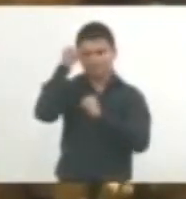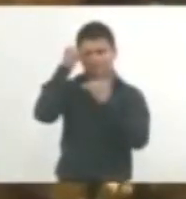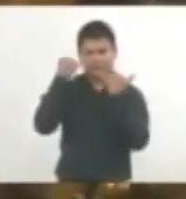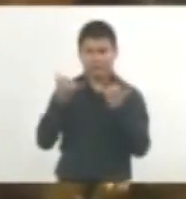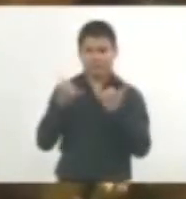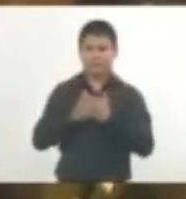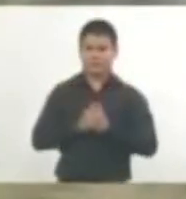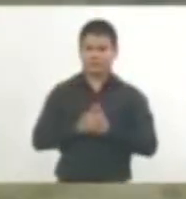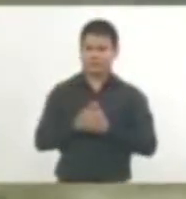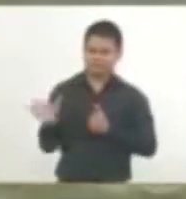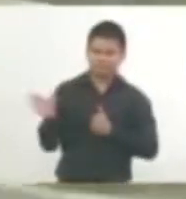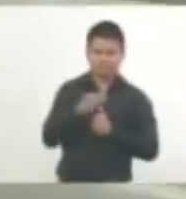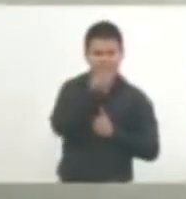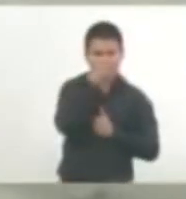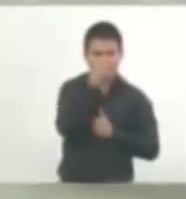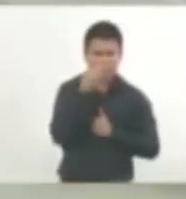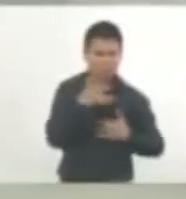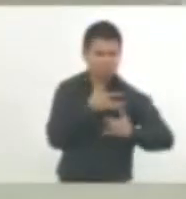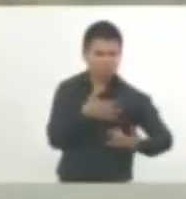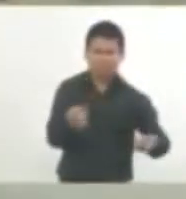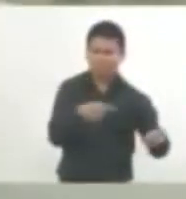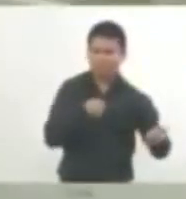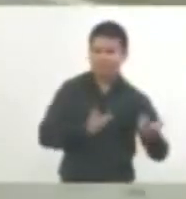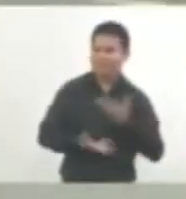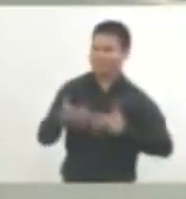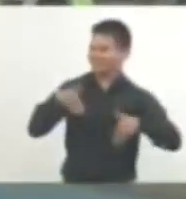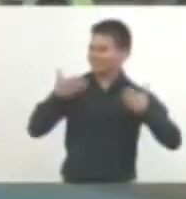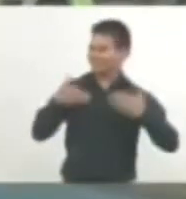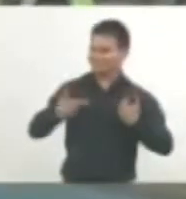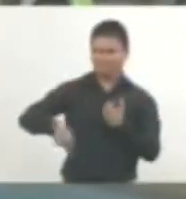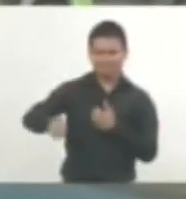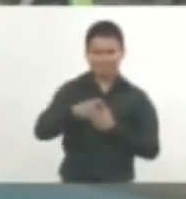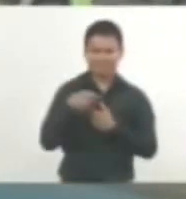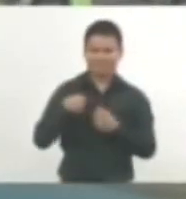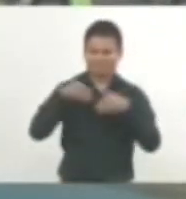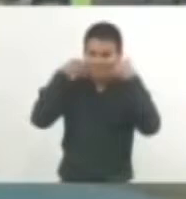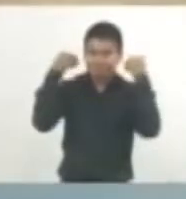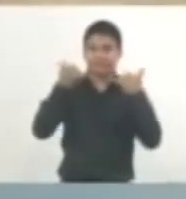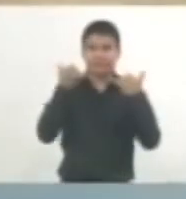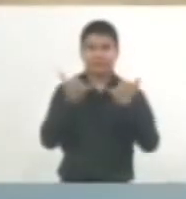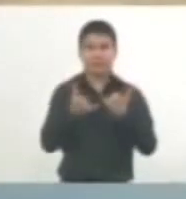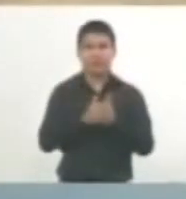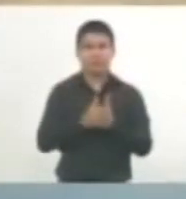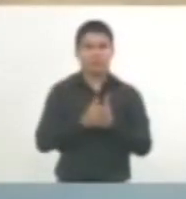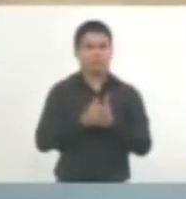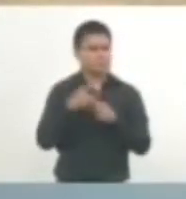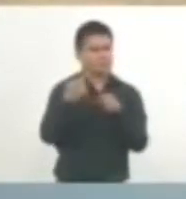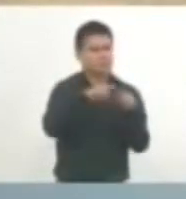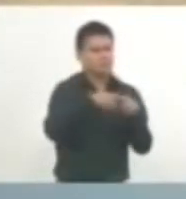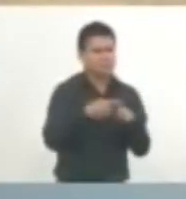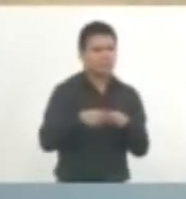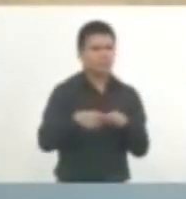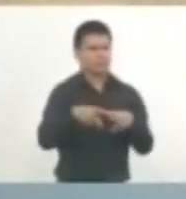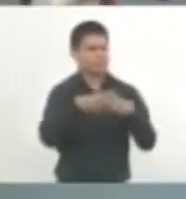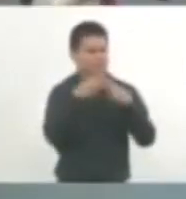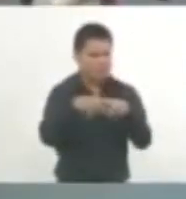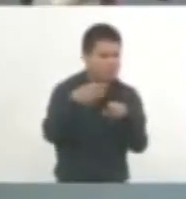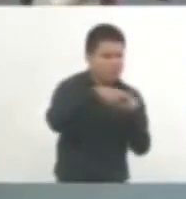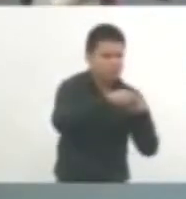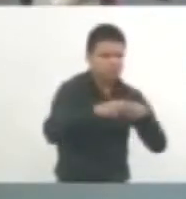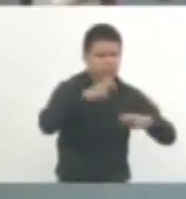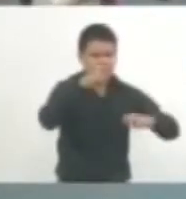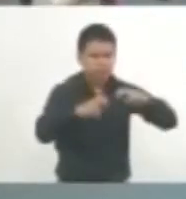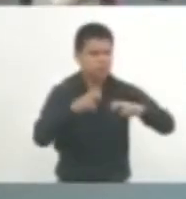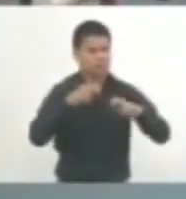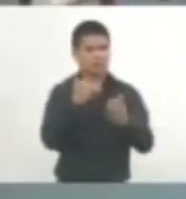para el disfrute de ellos. Este parque cuenta con las más novedosas atracciones para el entretenimiento de los menores y máquinas de ejercicio que servirán a los padres